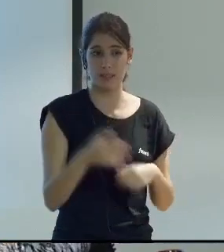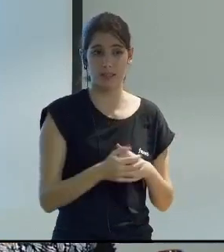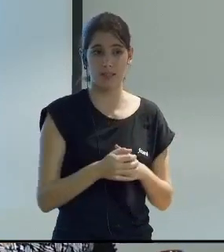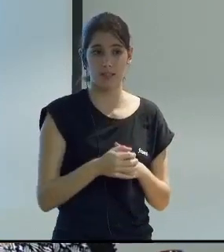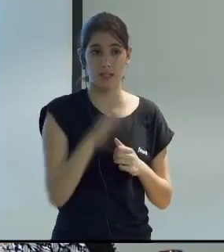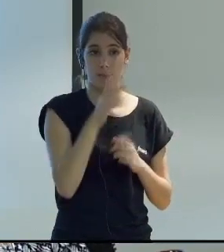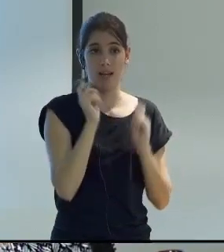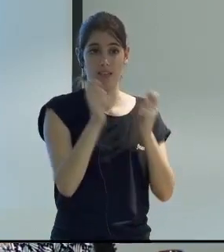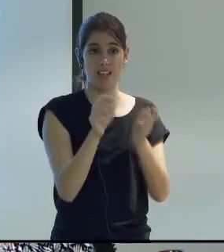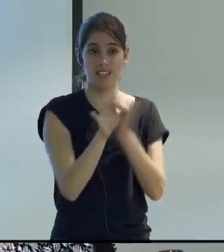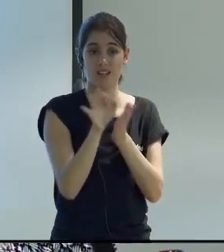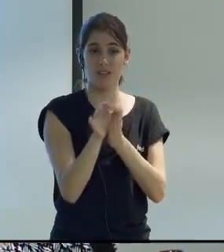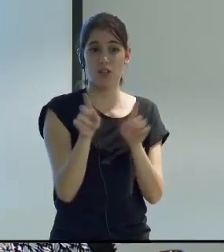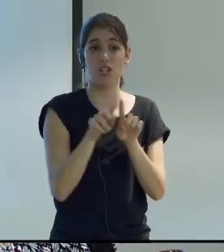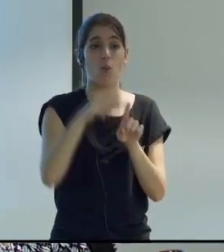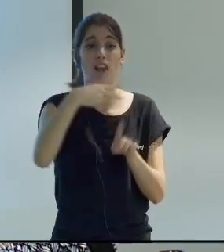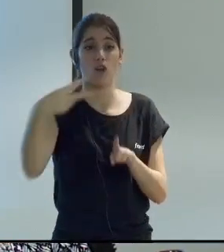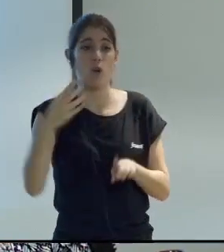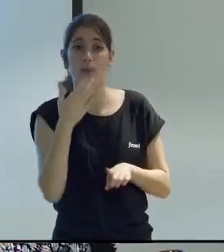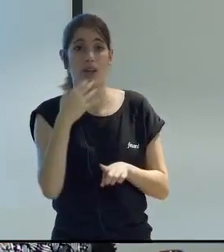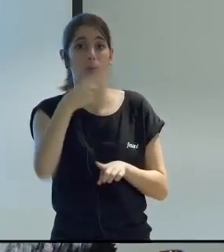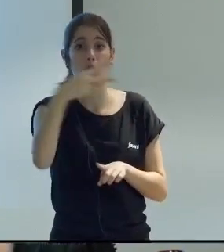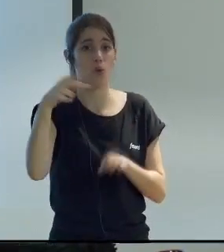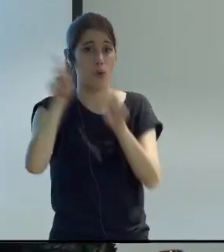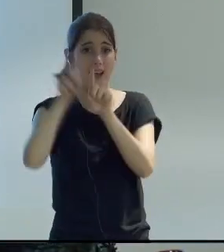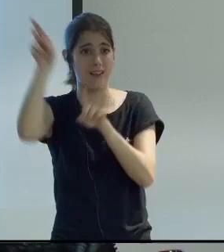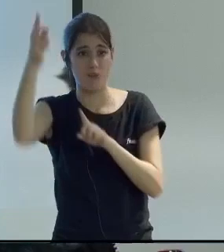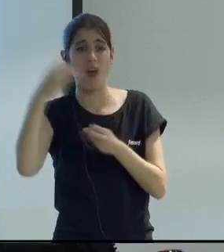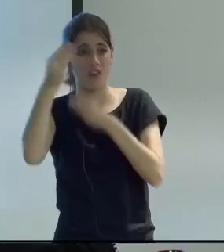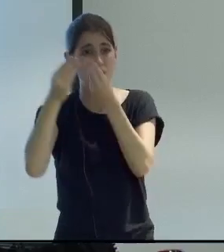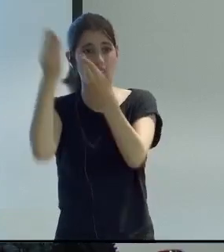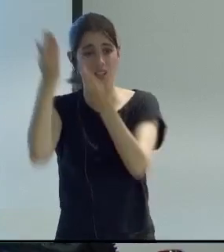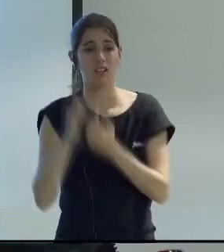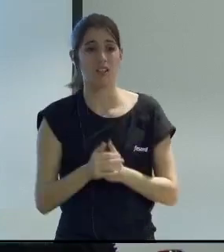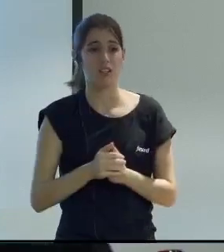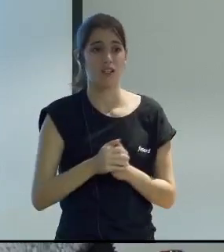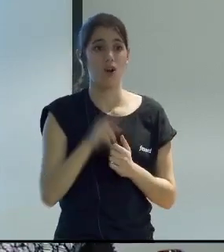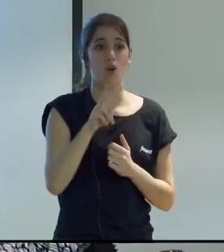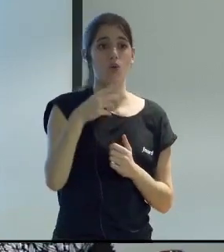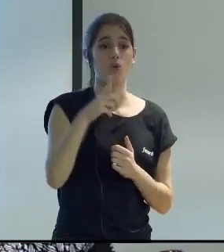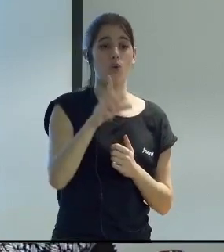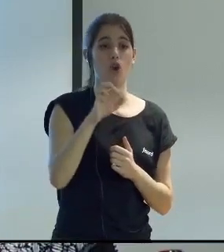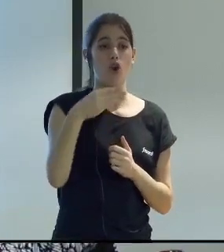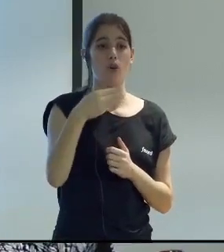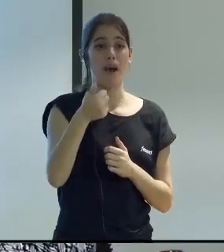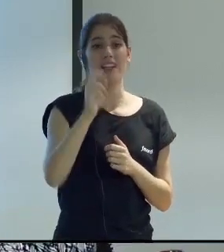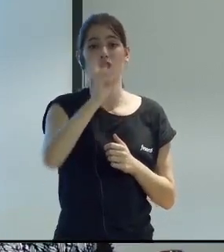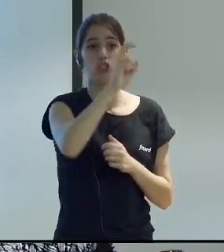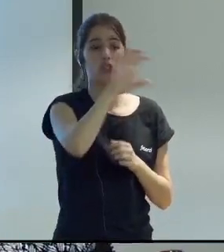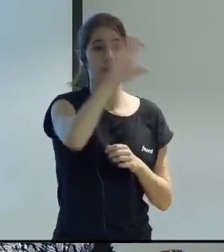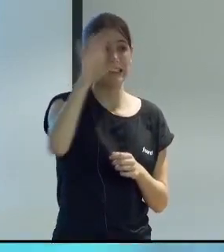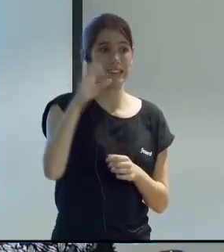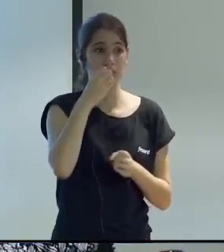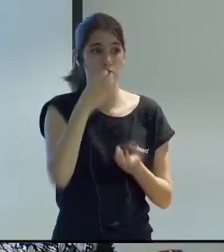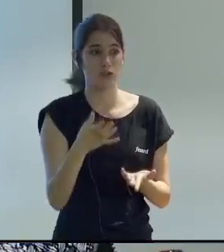establecer servicios como Noruega, por ejemplo, como hace ULOBA y otros países. Sí, pues